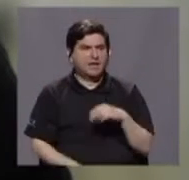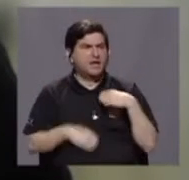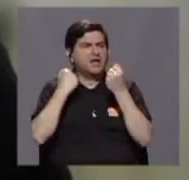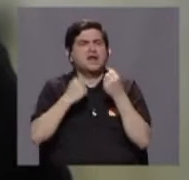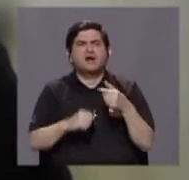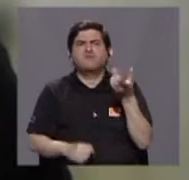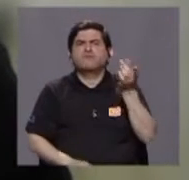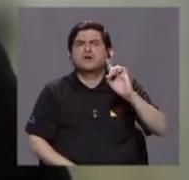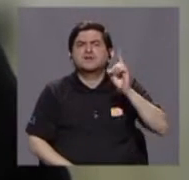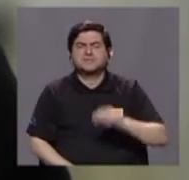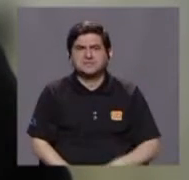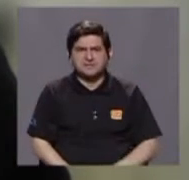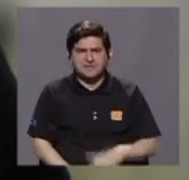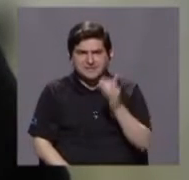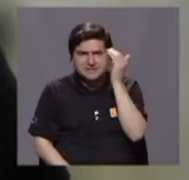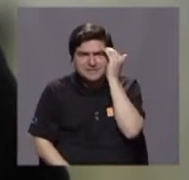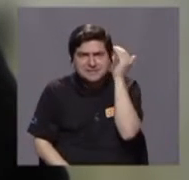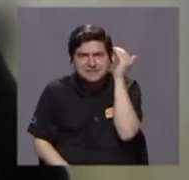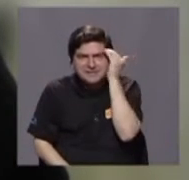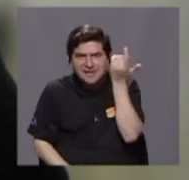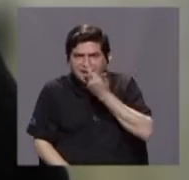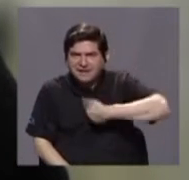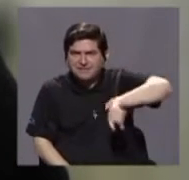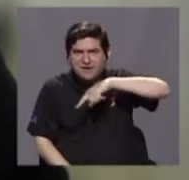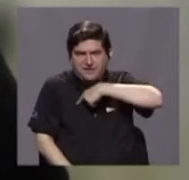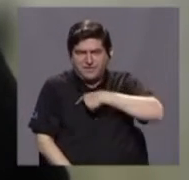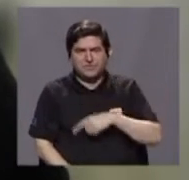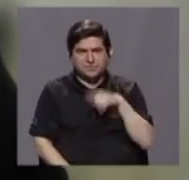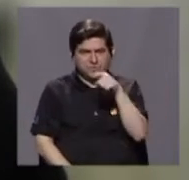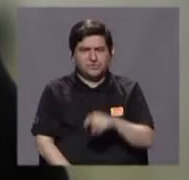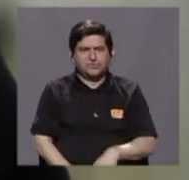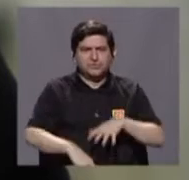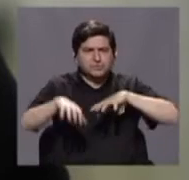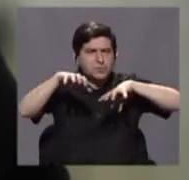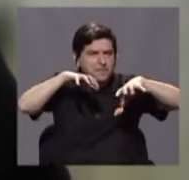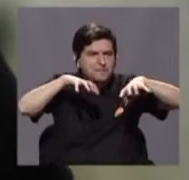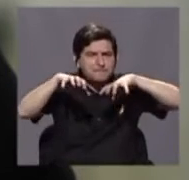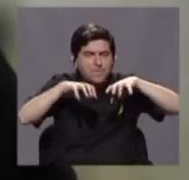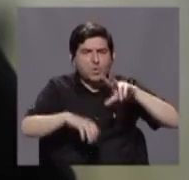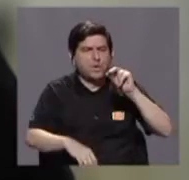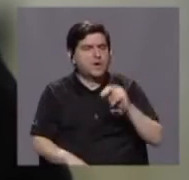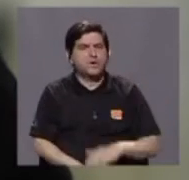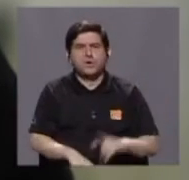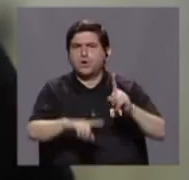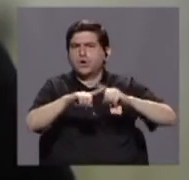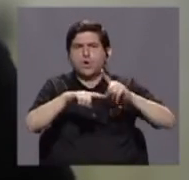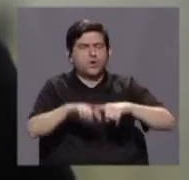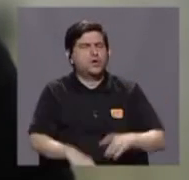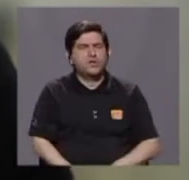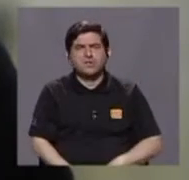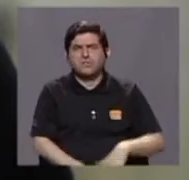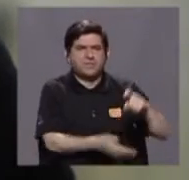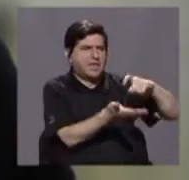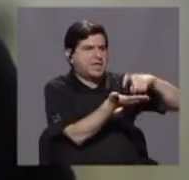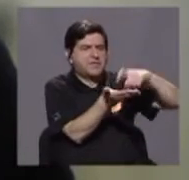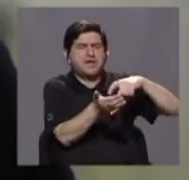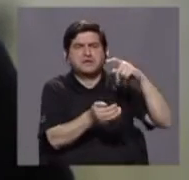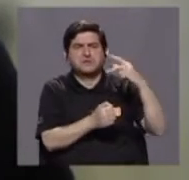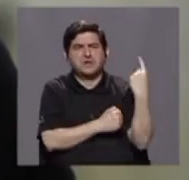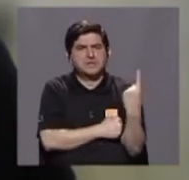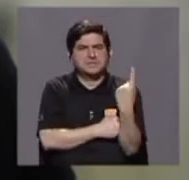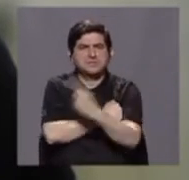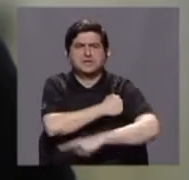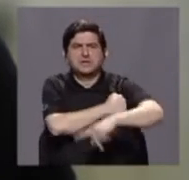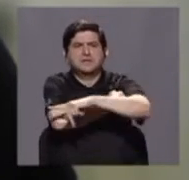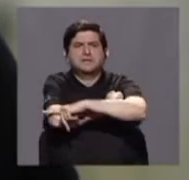es saber un poco cómo se va a mover, no en función de los déficits de cada uno de los